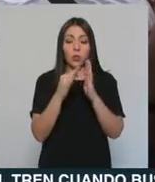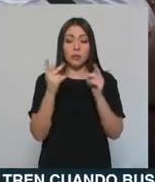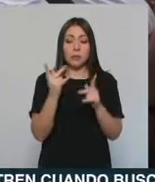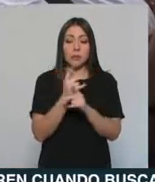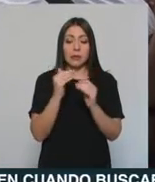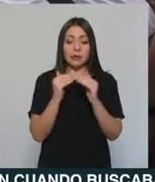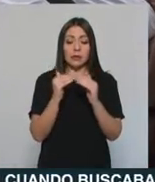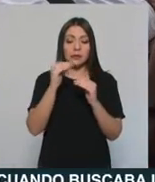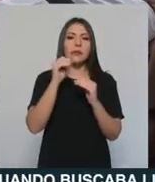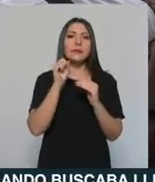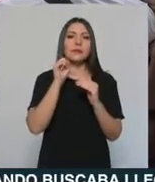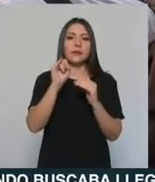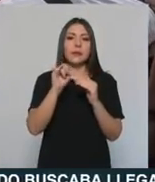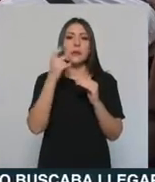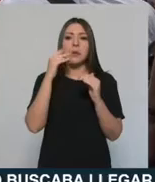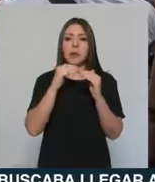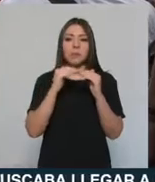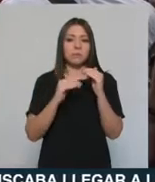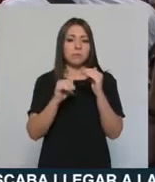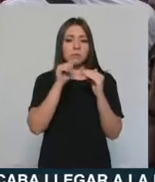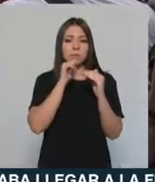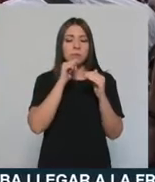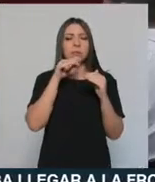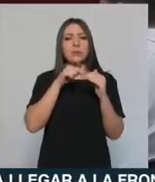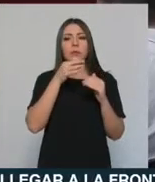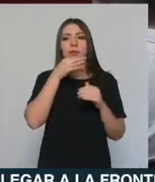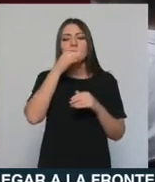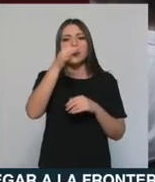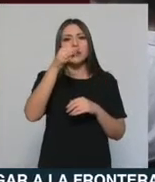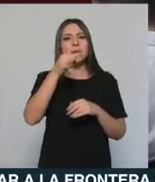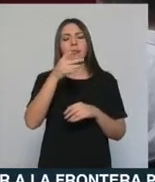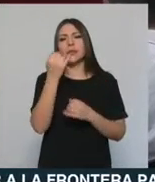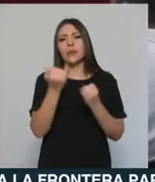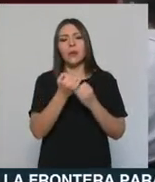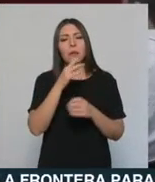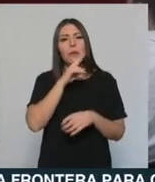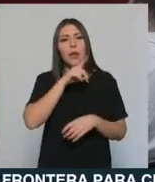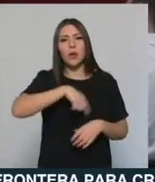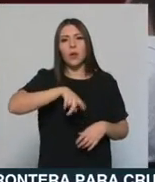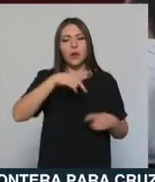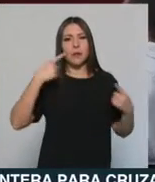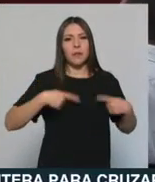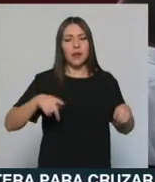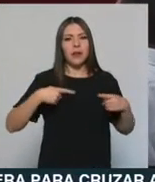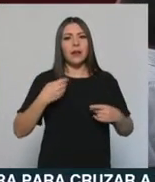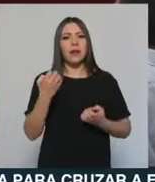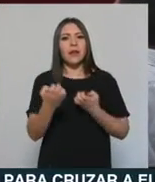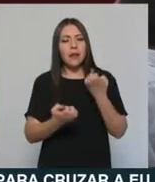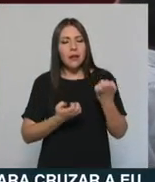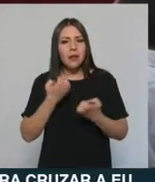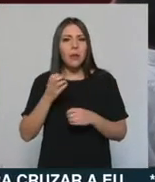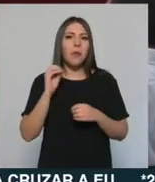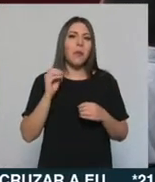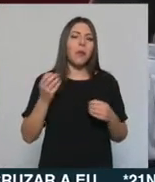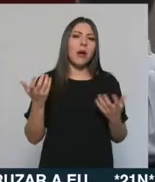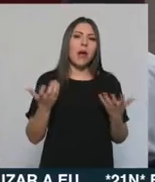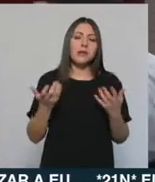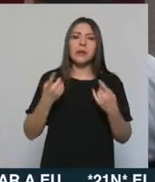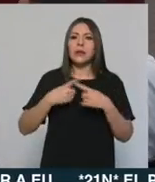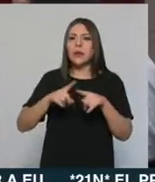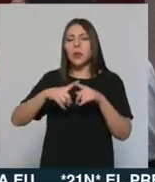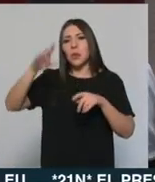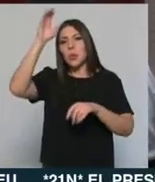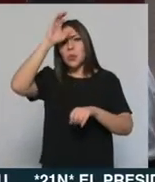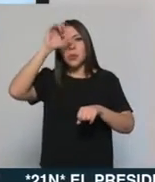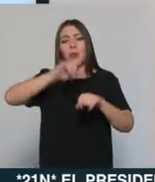de acuerdo a la mandataria capitalina, consiste en prohibir todo tipo de actividades físicas, culturales, deportivas y